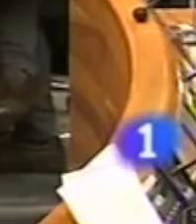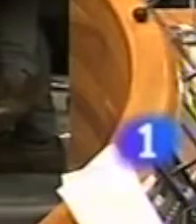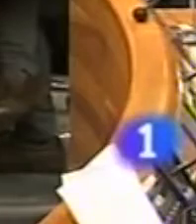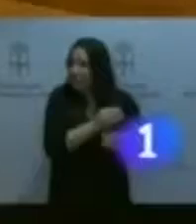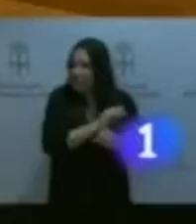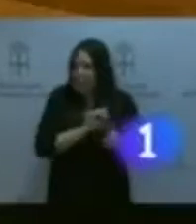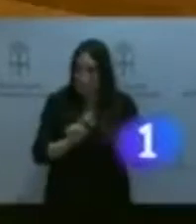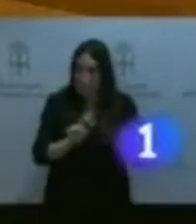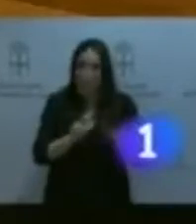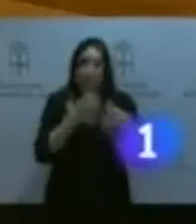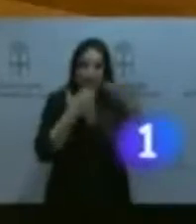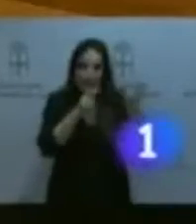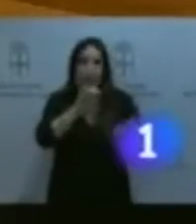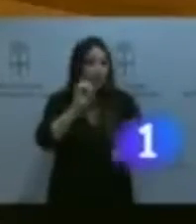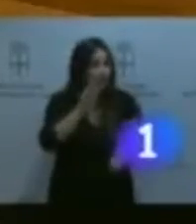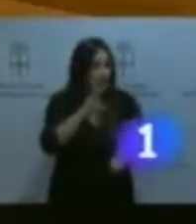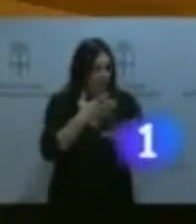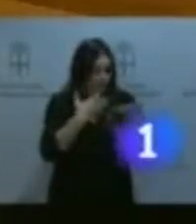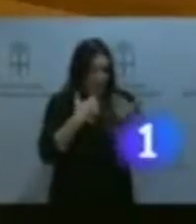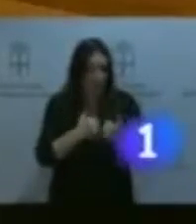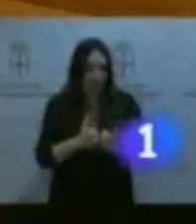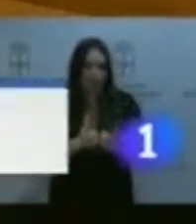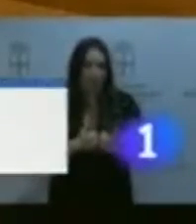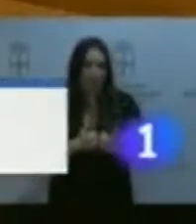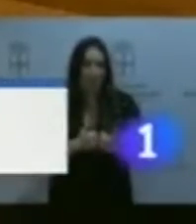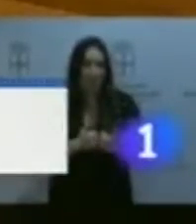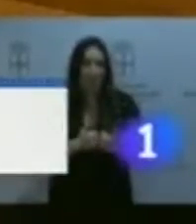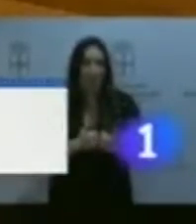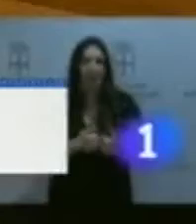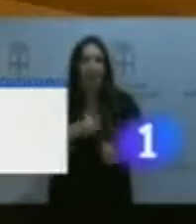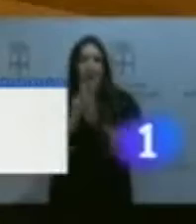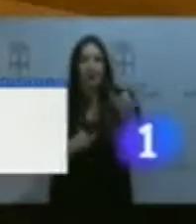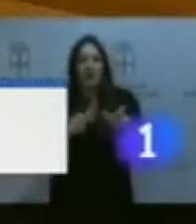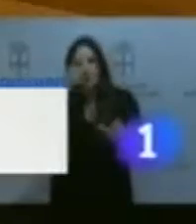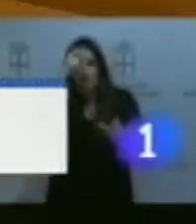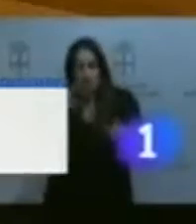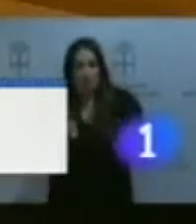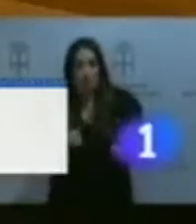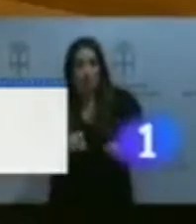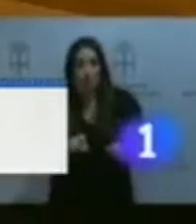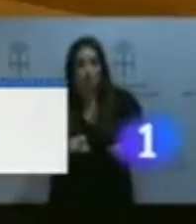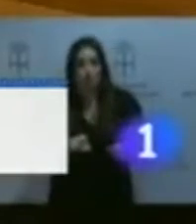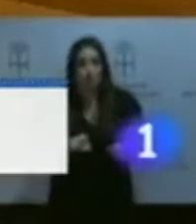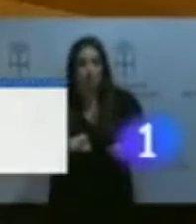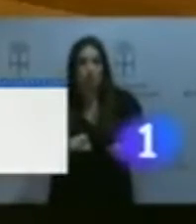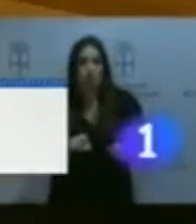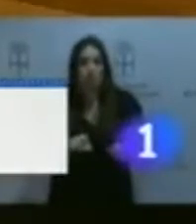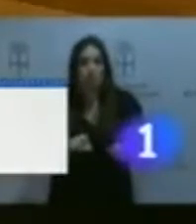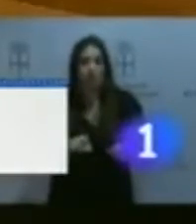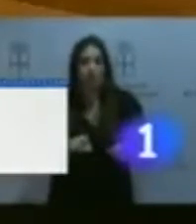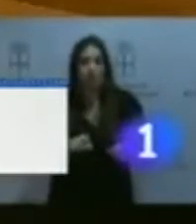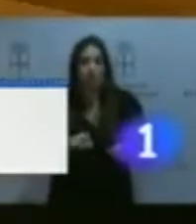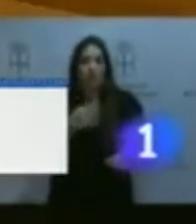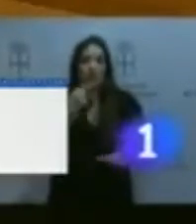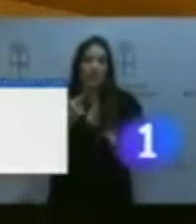del SESPA. En 2013, por ejemplo, a pacientes tumorales se ellos